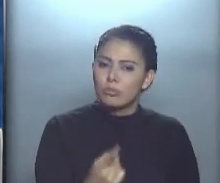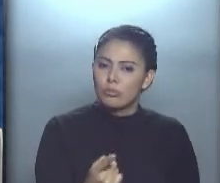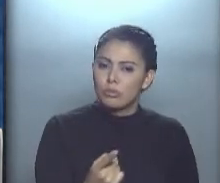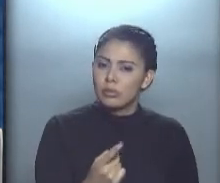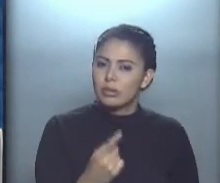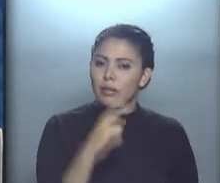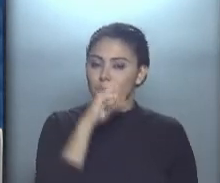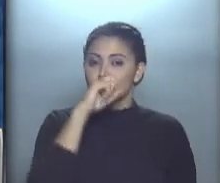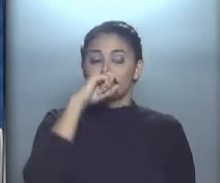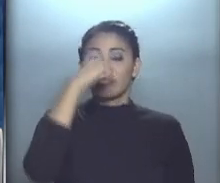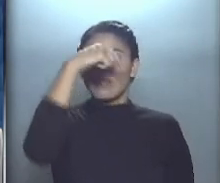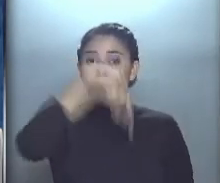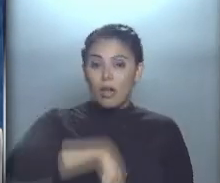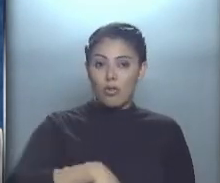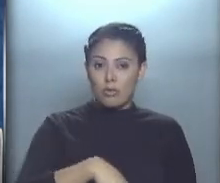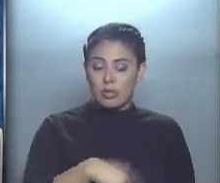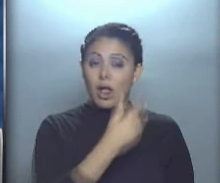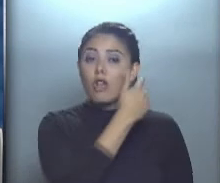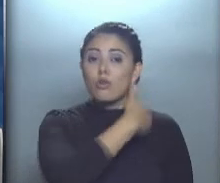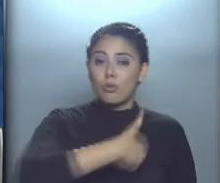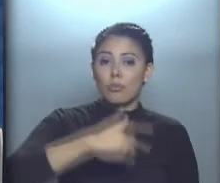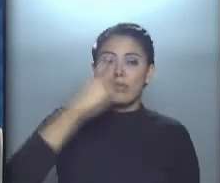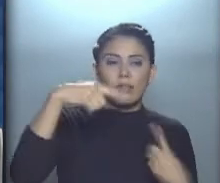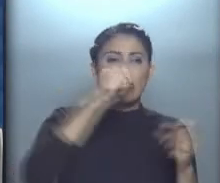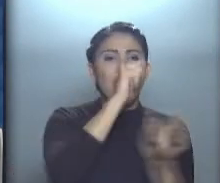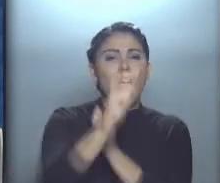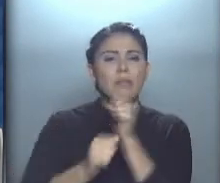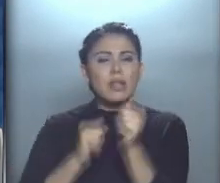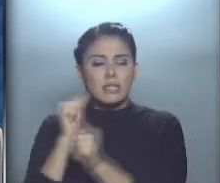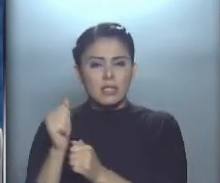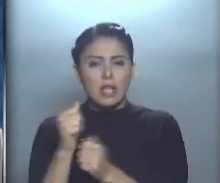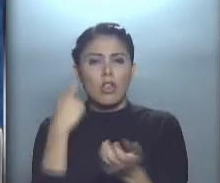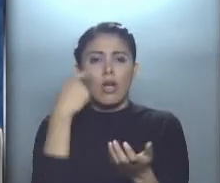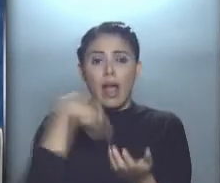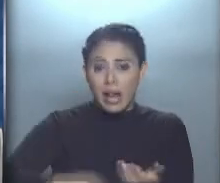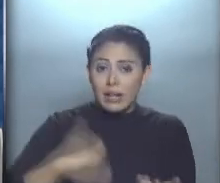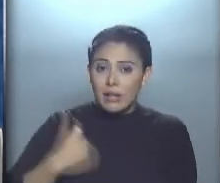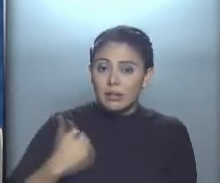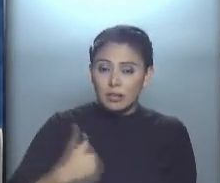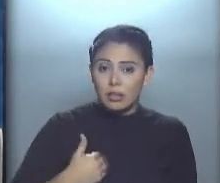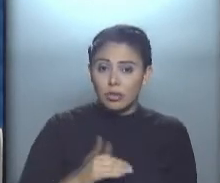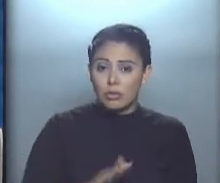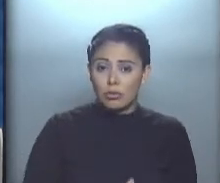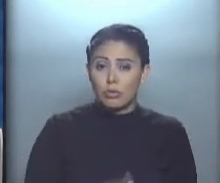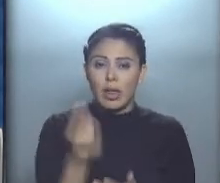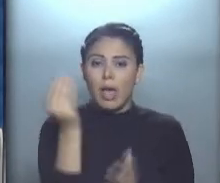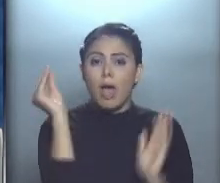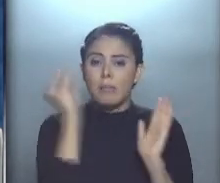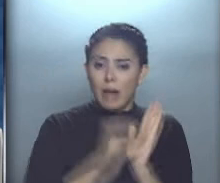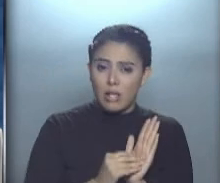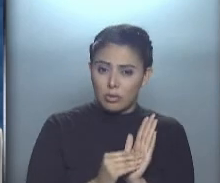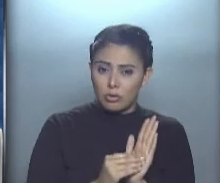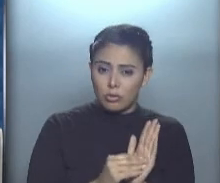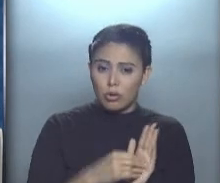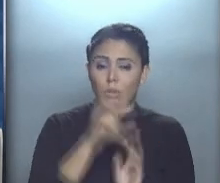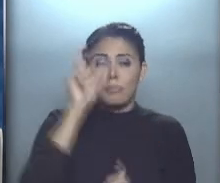es el aporte que van a realizar o que están realizando los empresarios argentinos con respecto al alza a los precios al